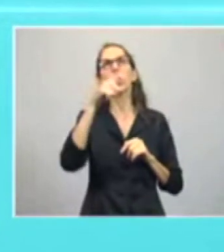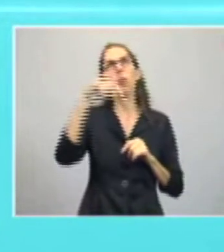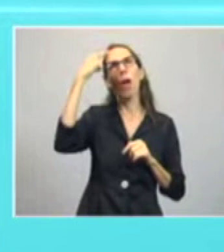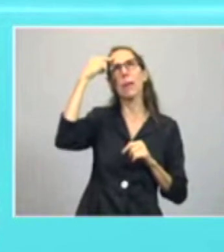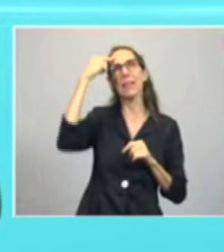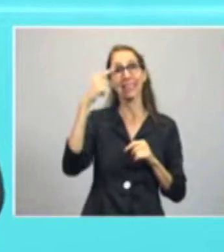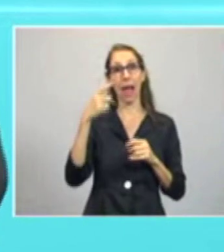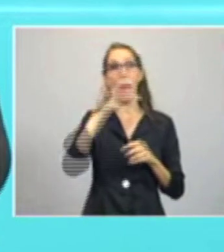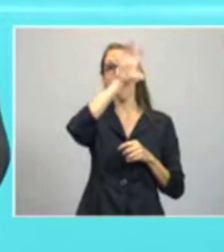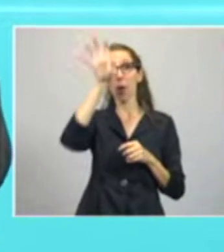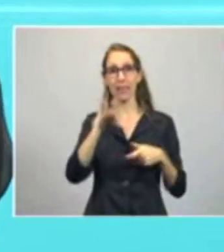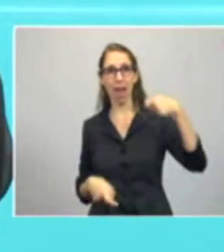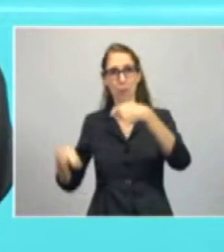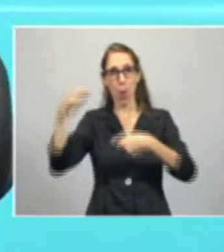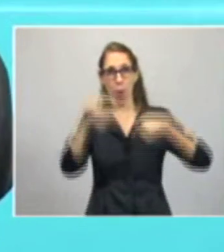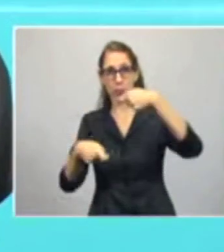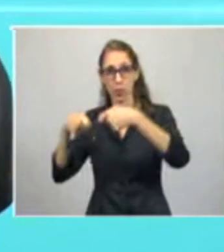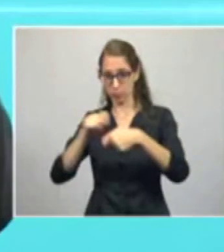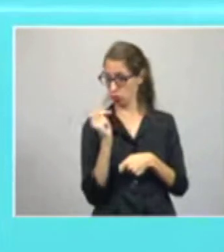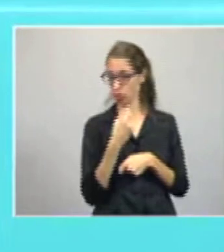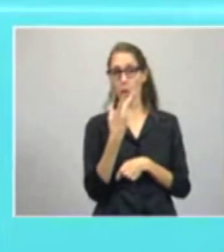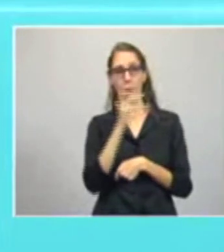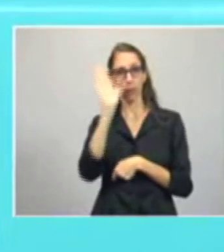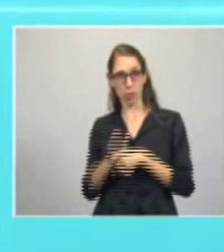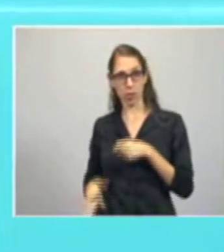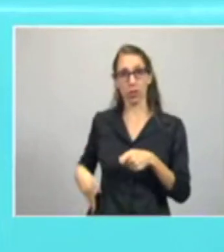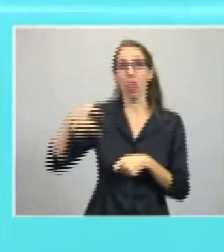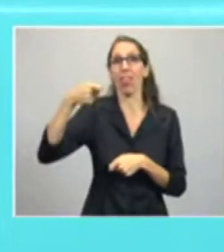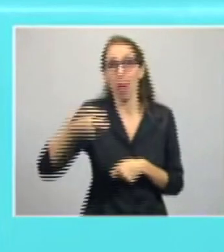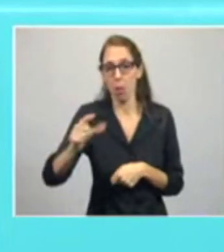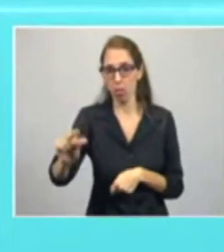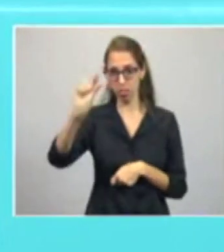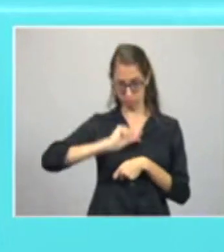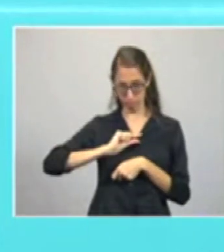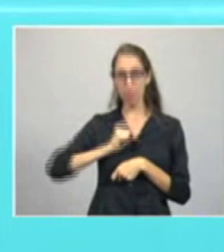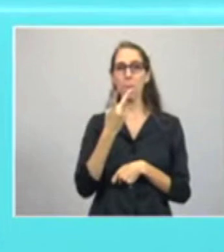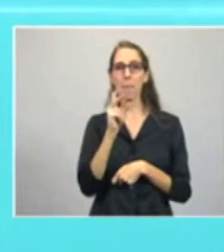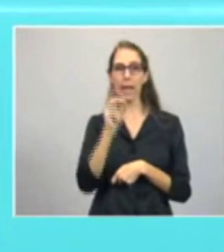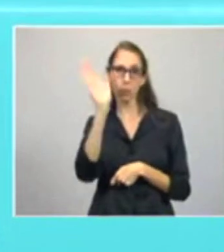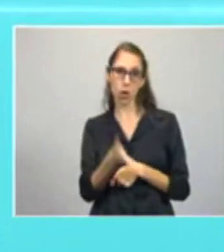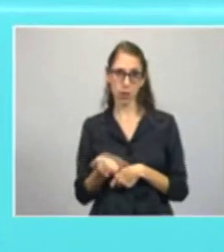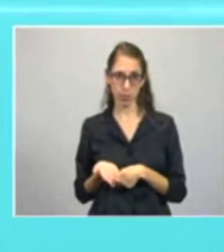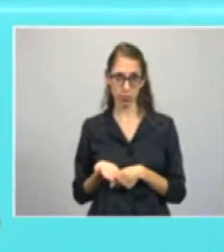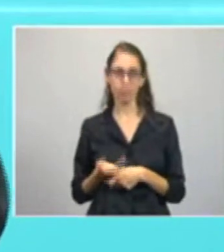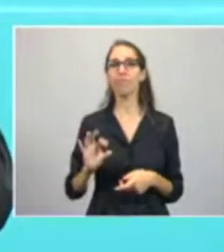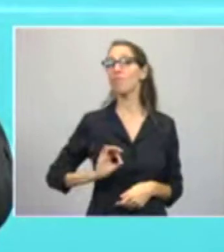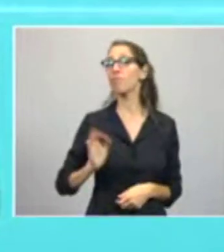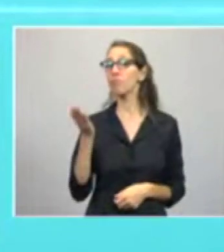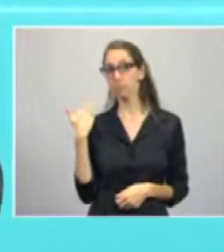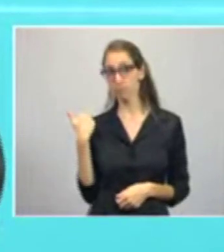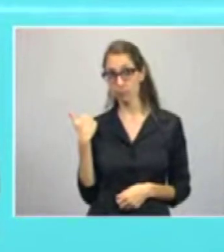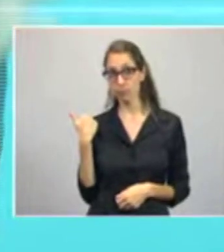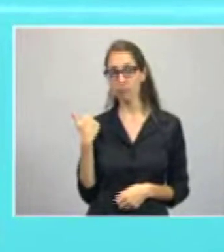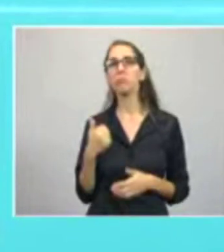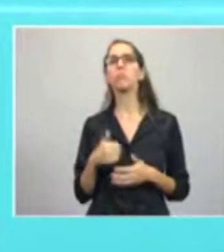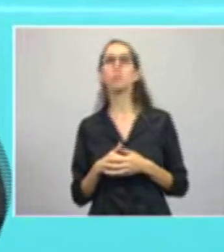coparticipan, aportamos el 40% y recibimos cerca del 20%. El año pasado con